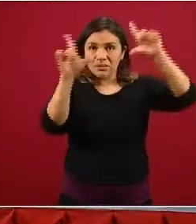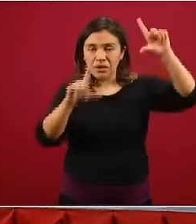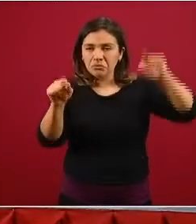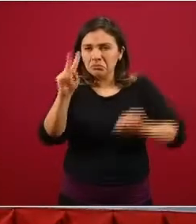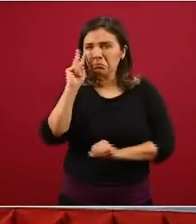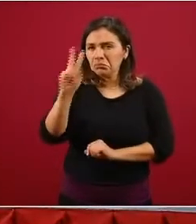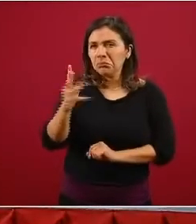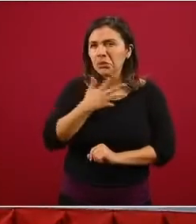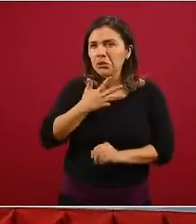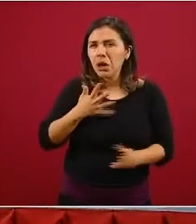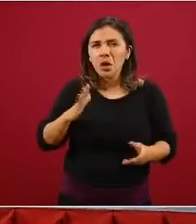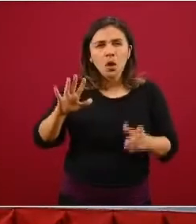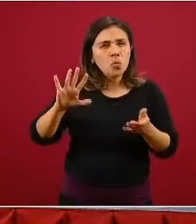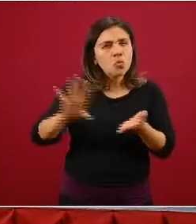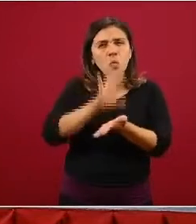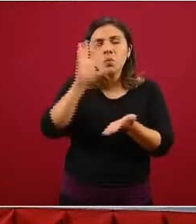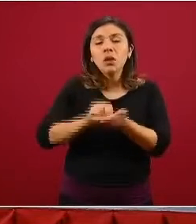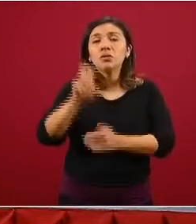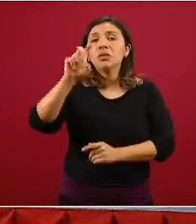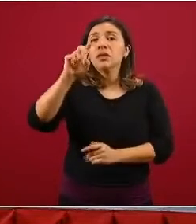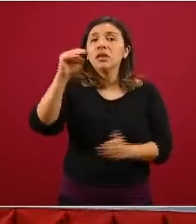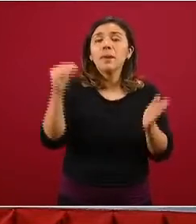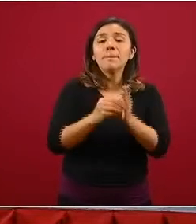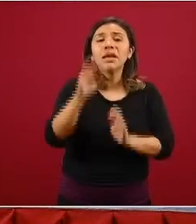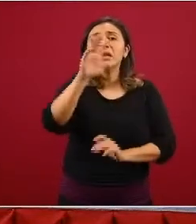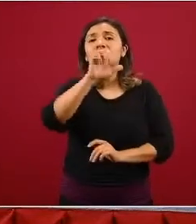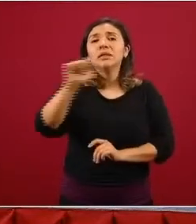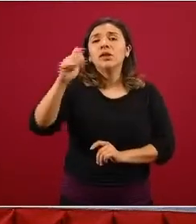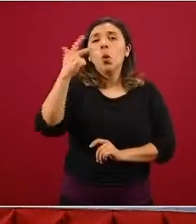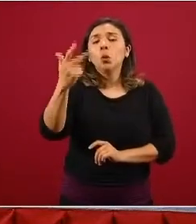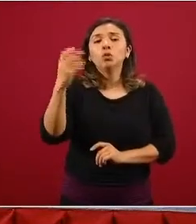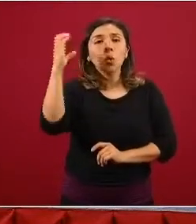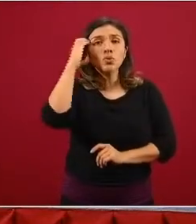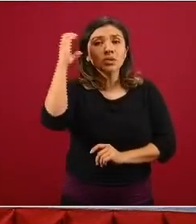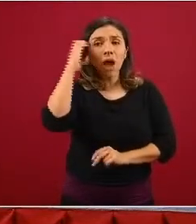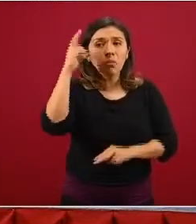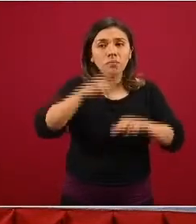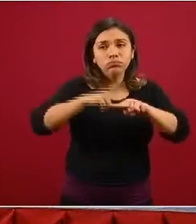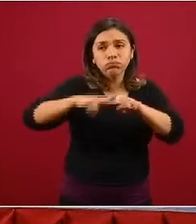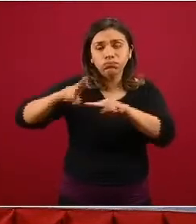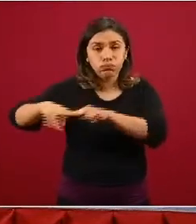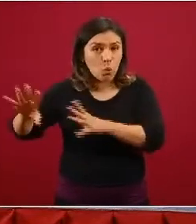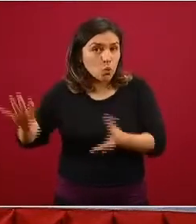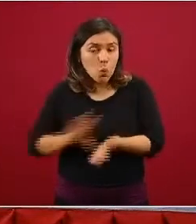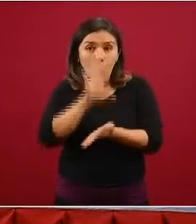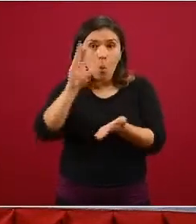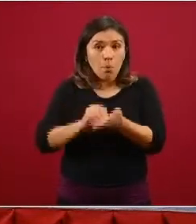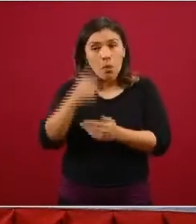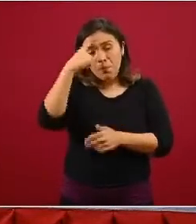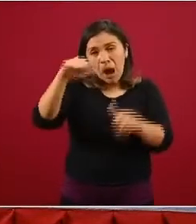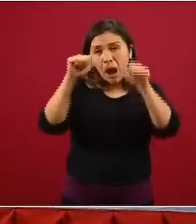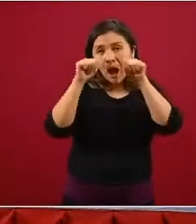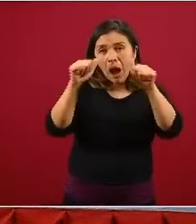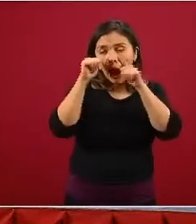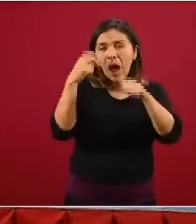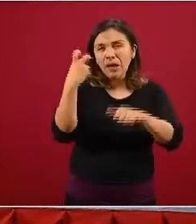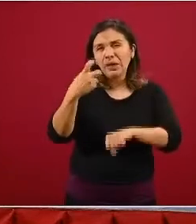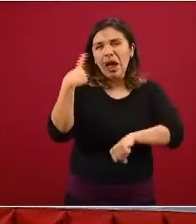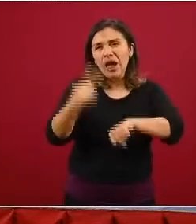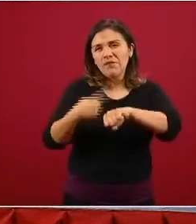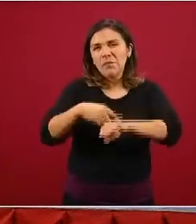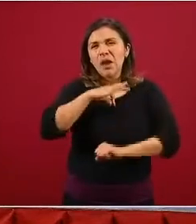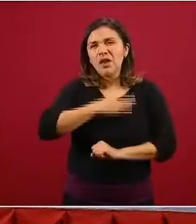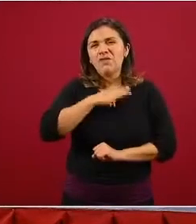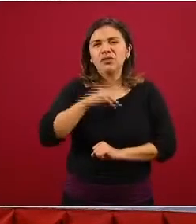se observa que tenemos un total de 30.608 camas totales para atención de infección